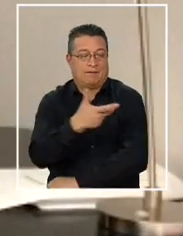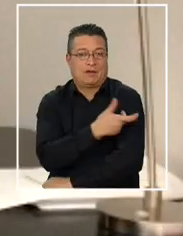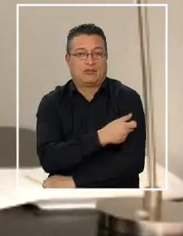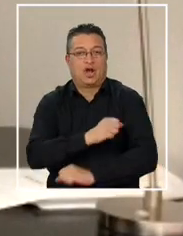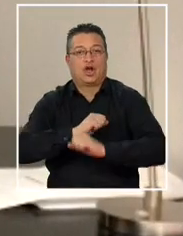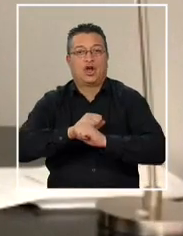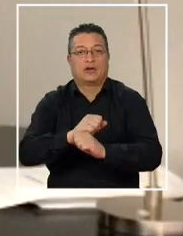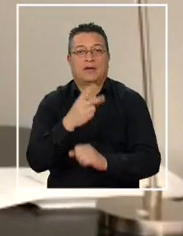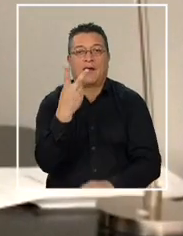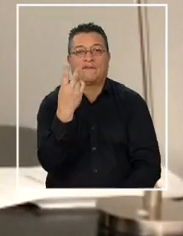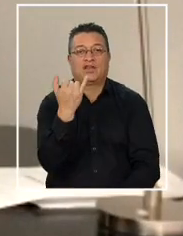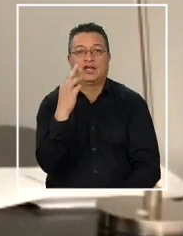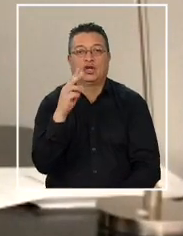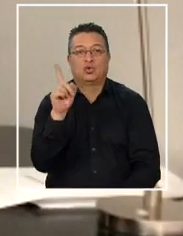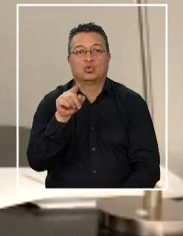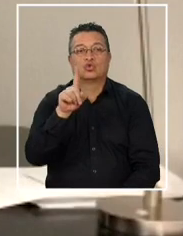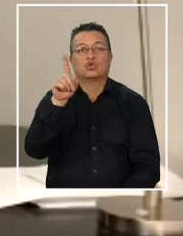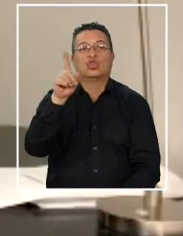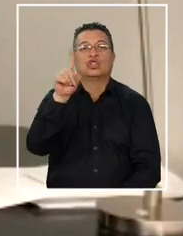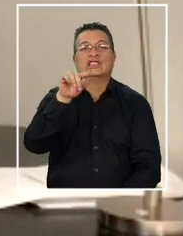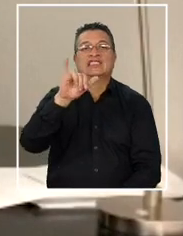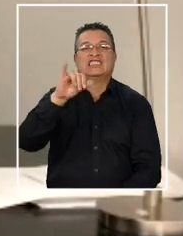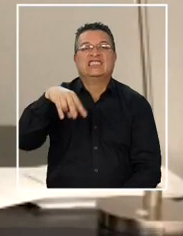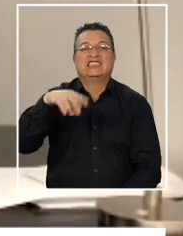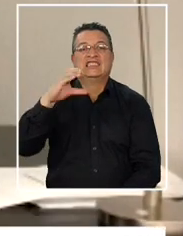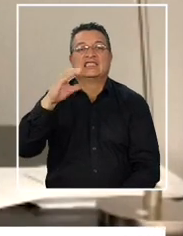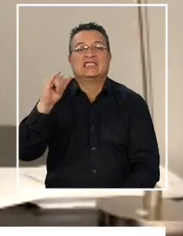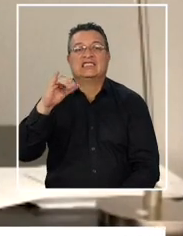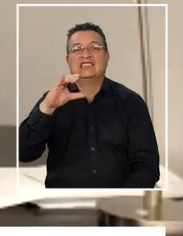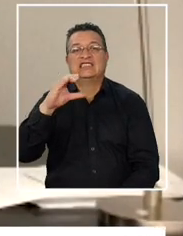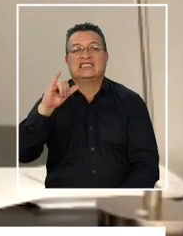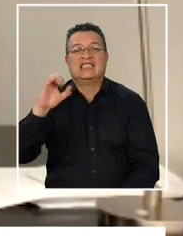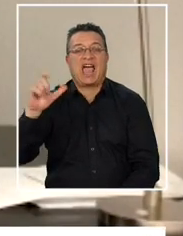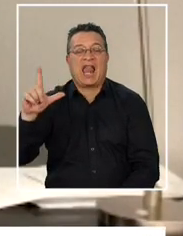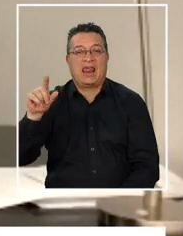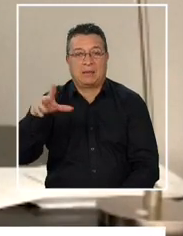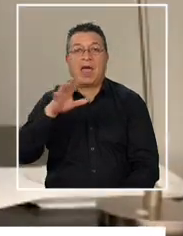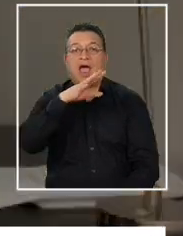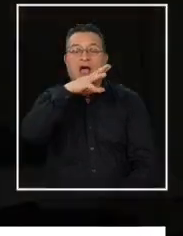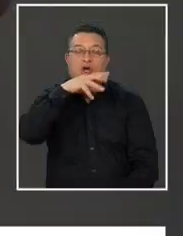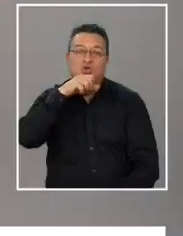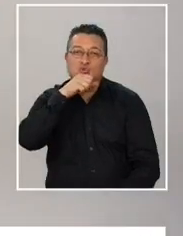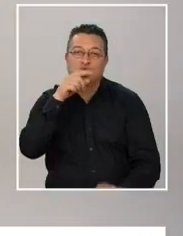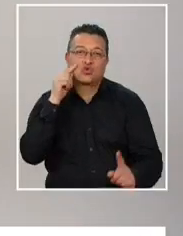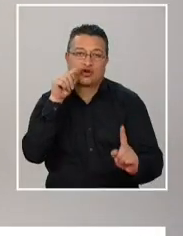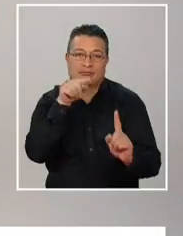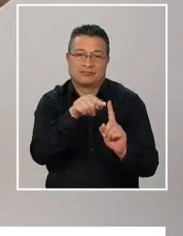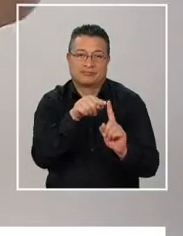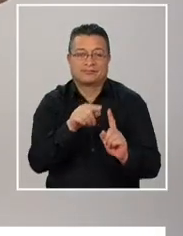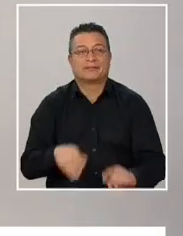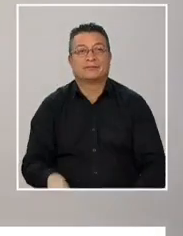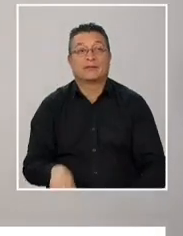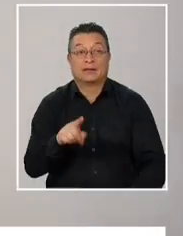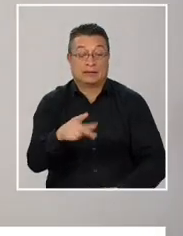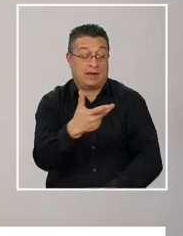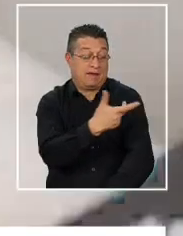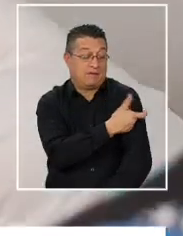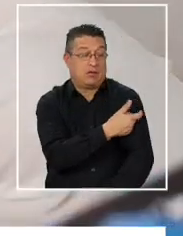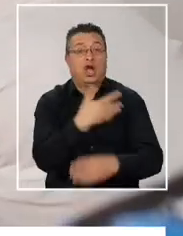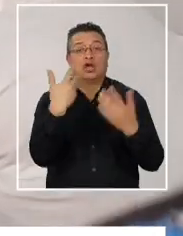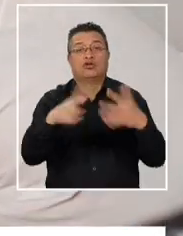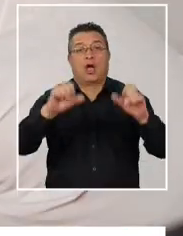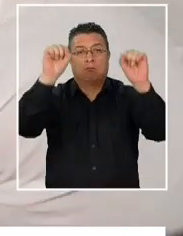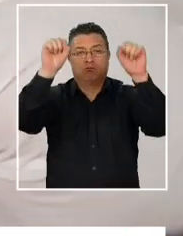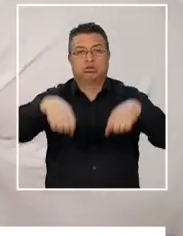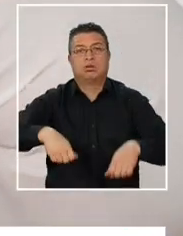contra el virus respiratorio sincicial dirigida a adultos mayores. Así es, y esta vacuna ya fue